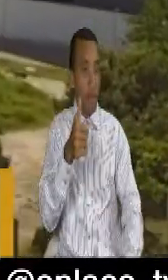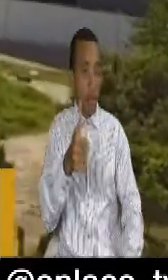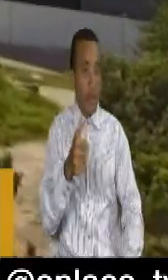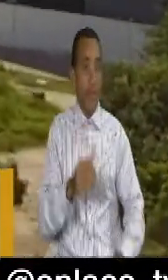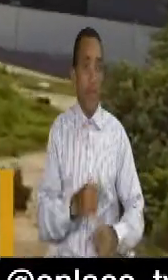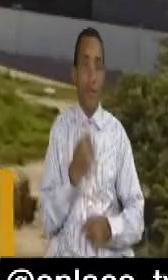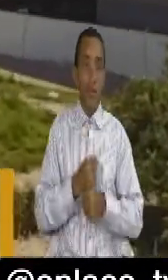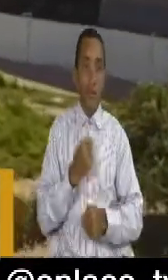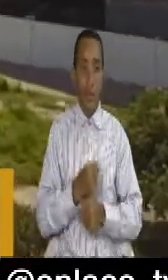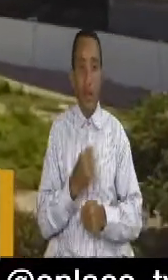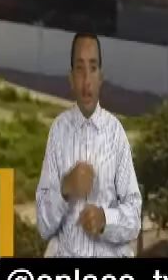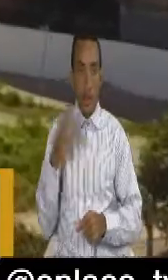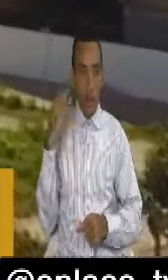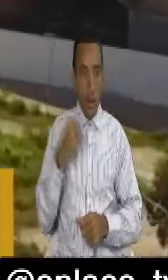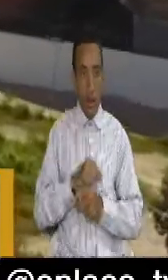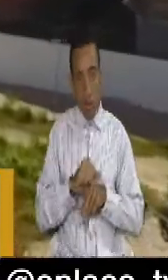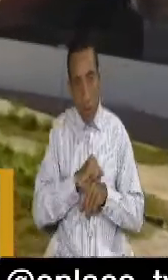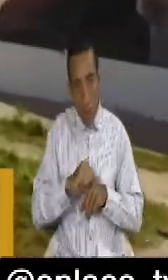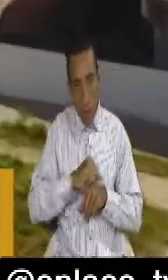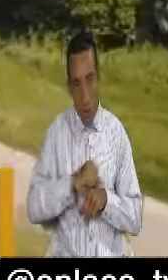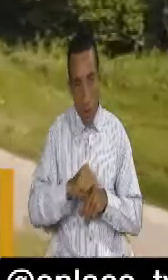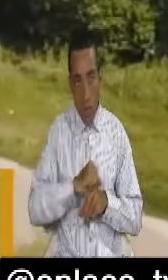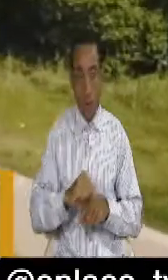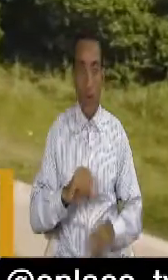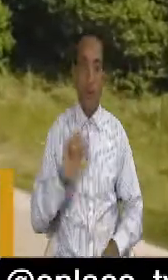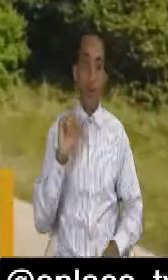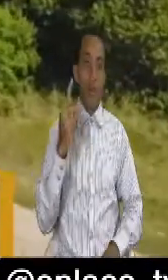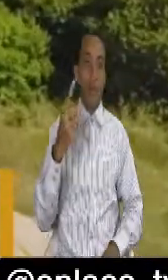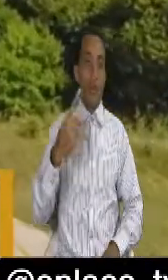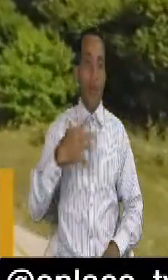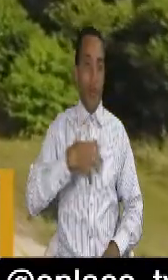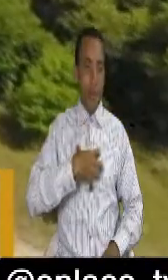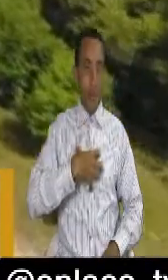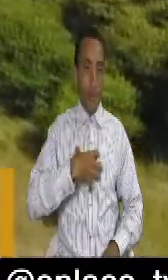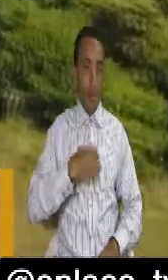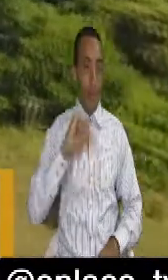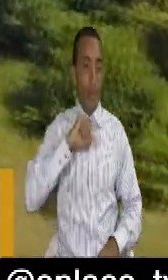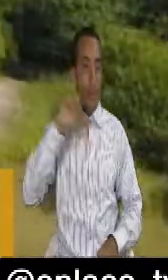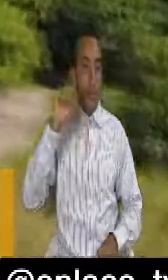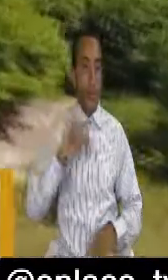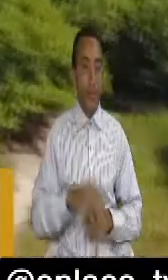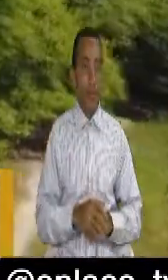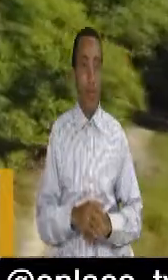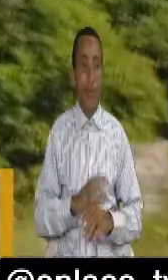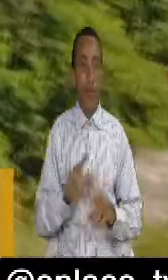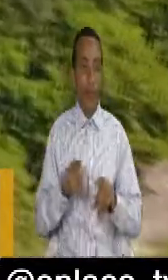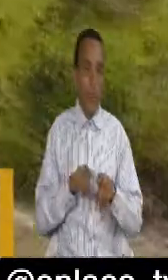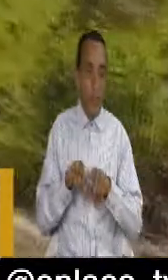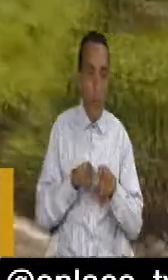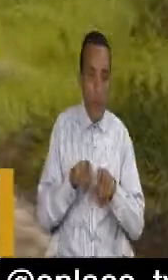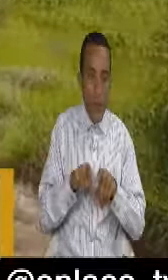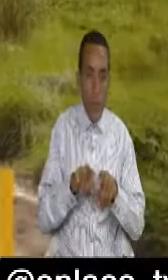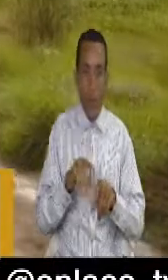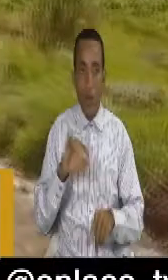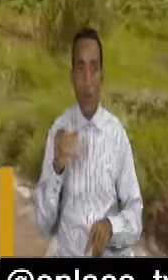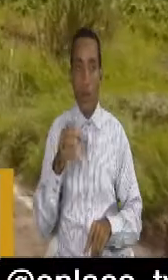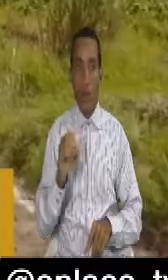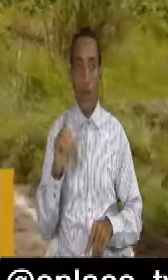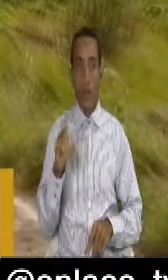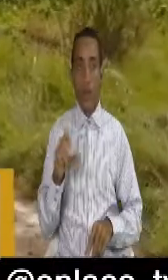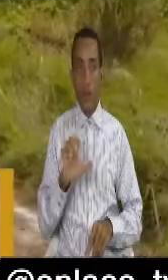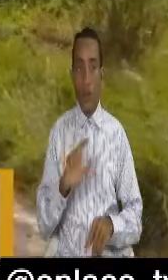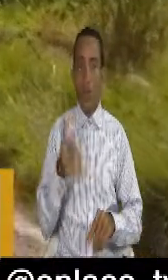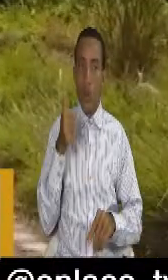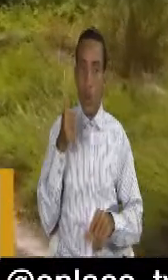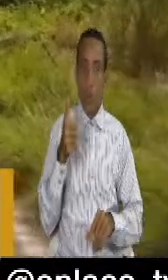trabajé para eso. Obtuve el primer puesto en un duelo cerrado con el señor José David Ruzman, muy buen